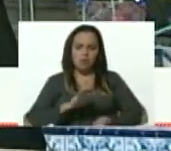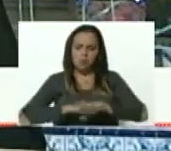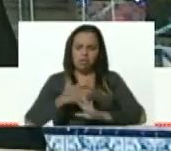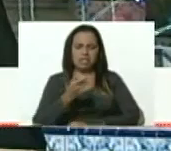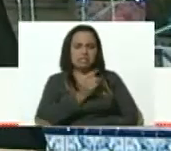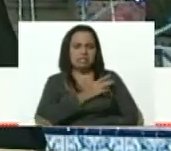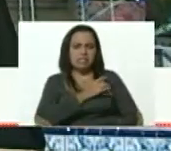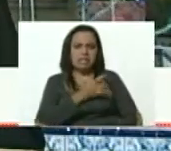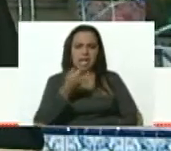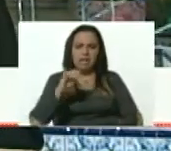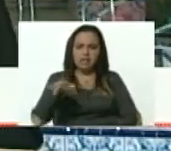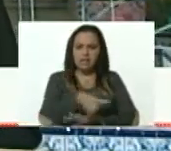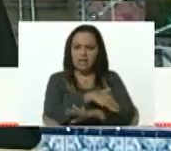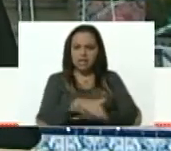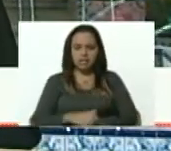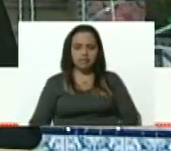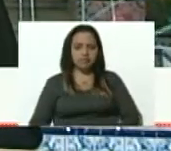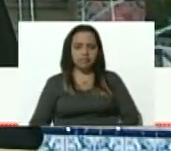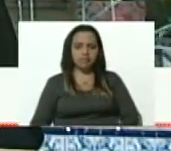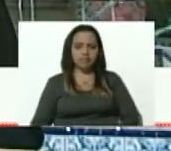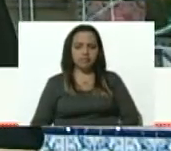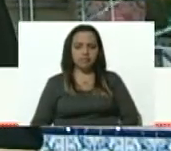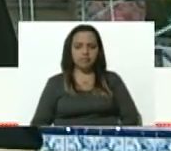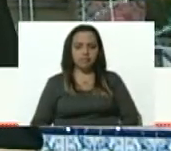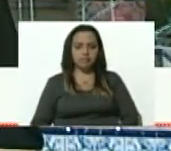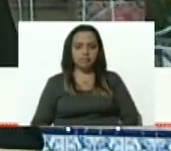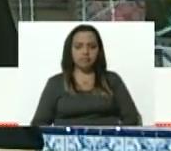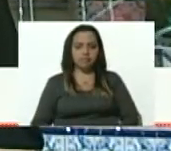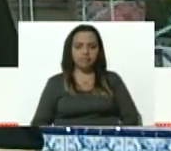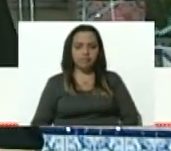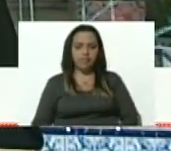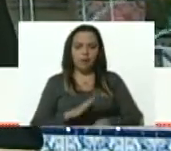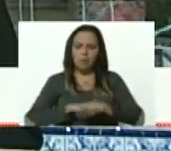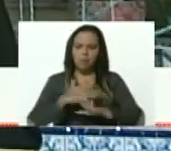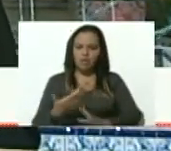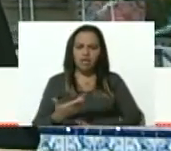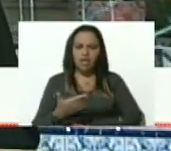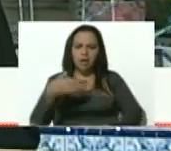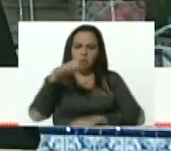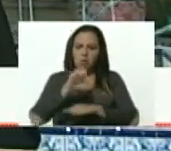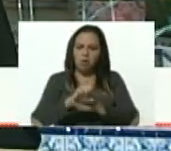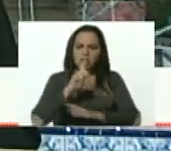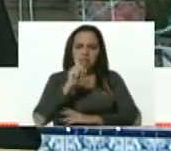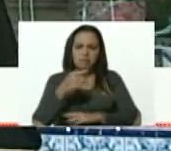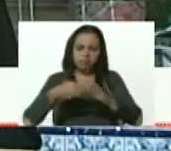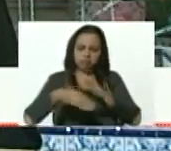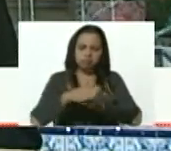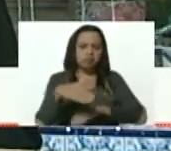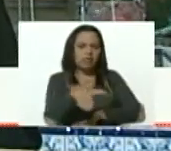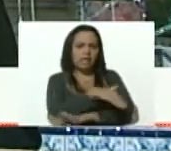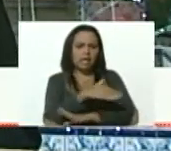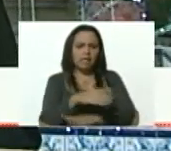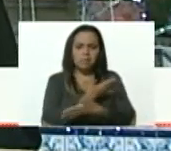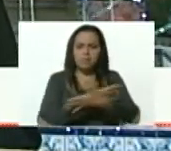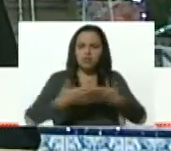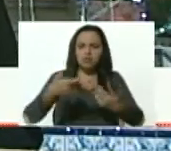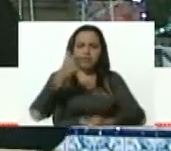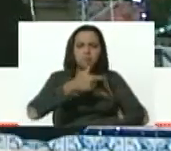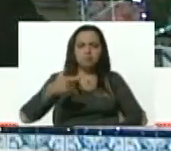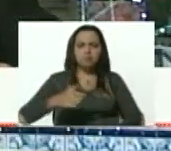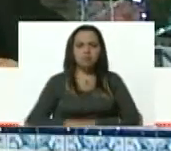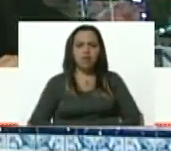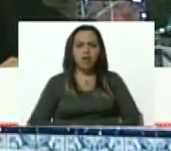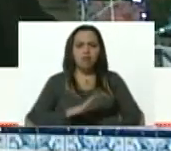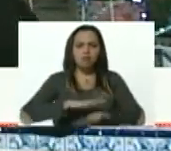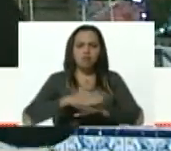Chile está en las calles? Por millones. ¿Por qué el pueblo de Ecuador salió a las calles? Por millones. ¿Por